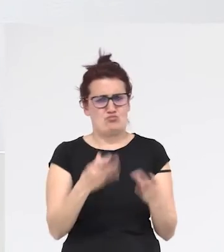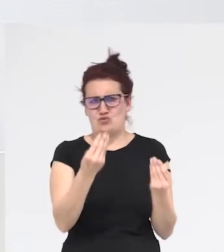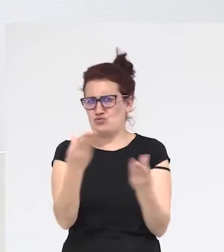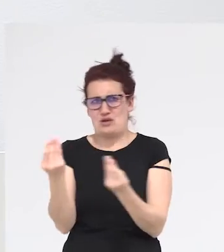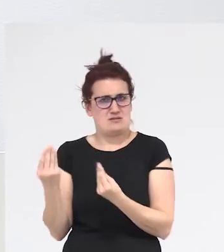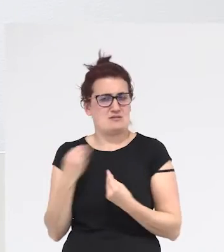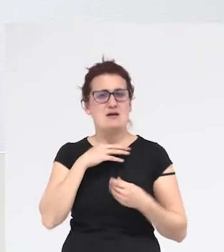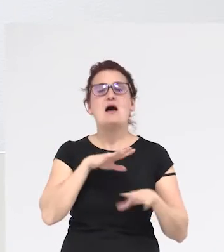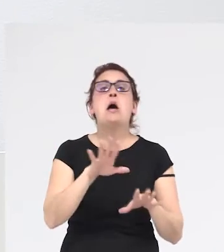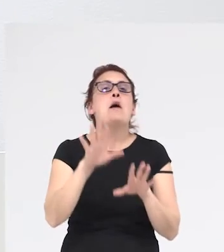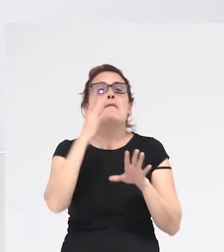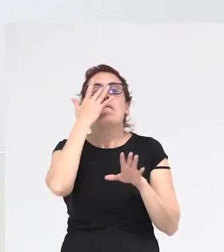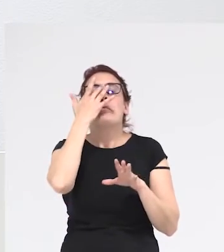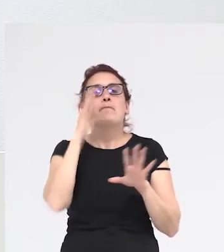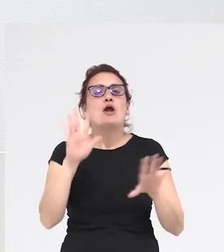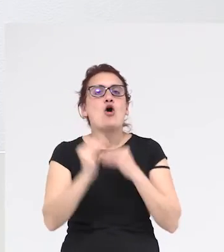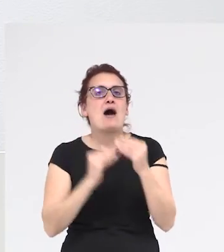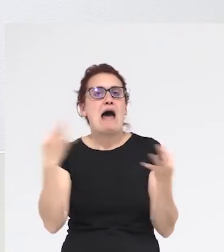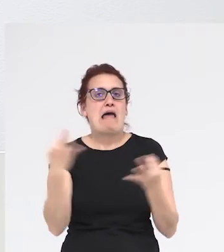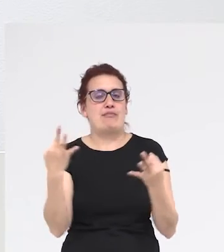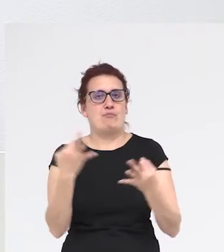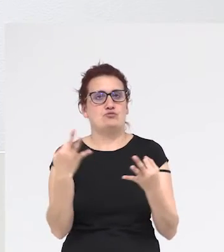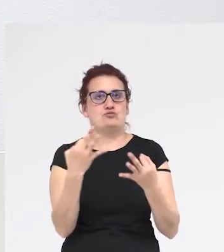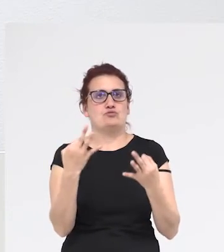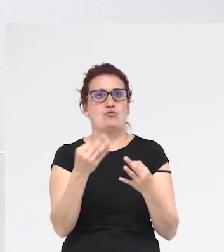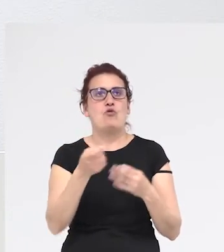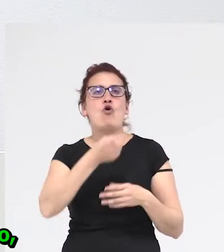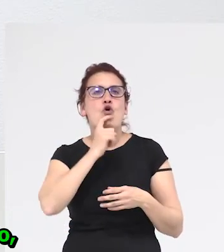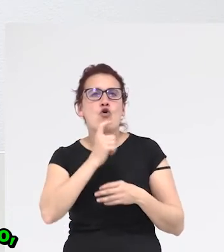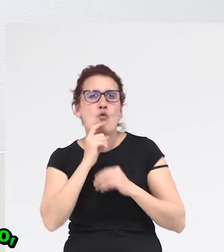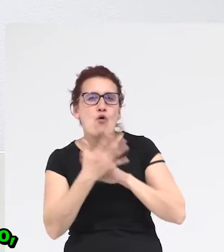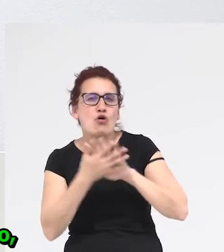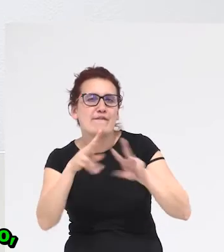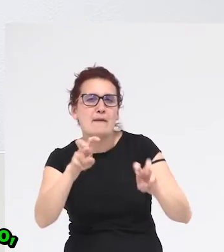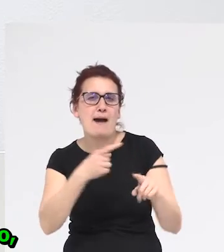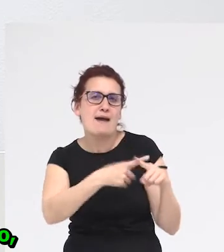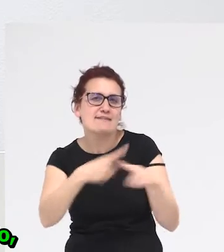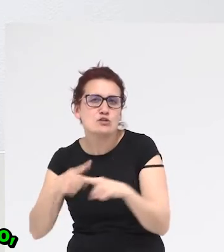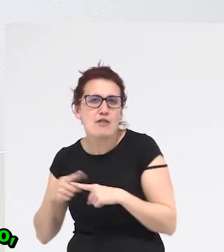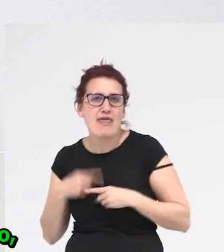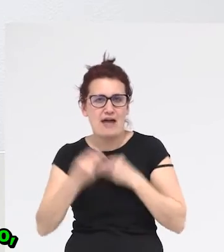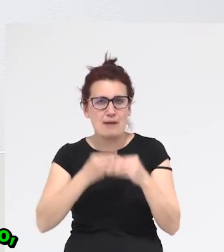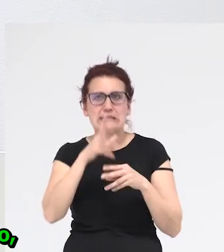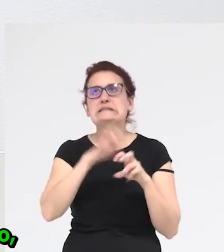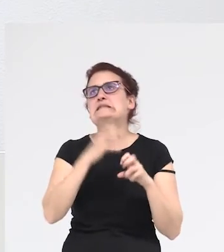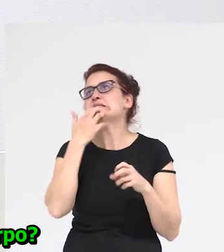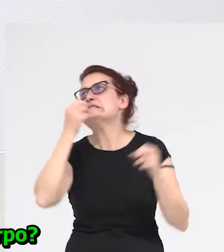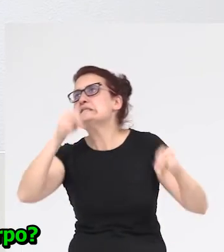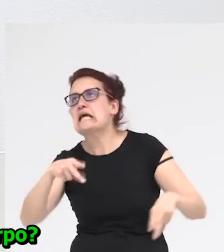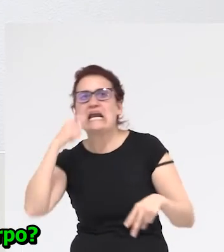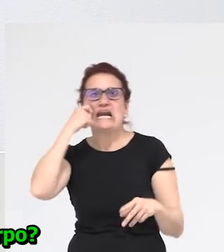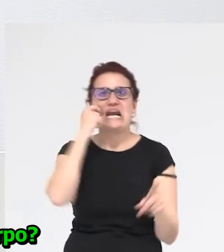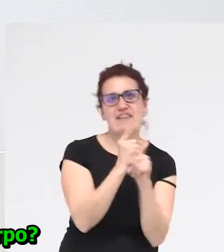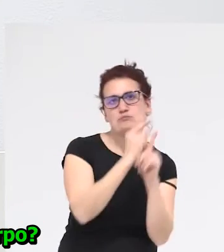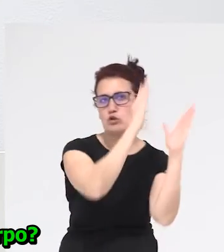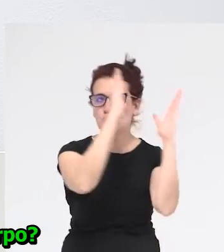Pero claro, ¿qué hacemos si hablamos de cómo hablar de interseccionalidad sin tener en cuenta el racismo estructural, por ejemplo, que